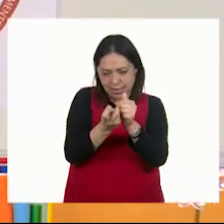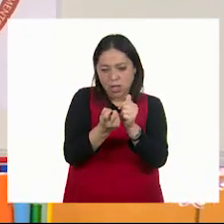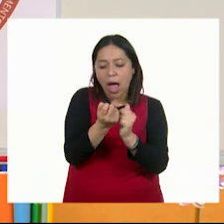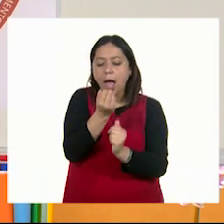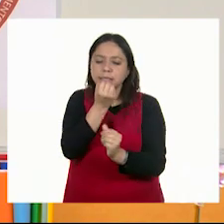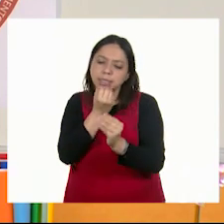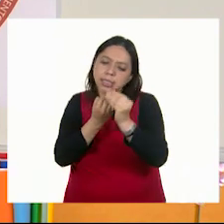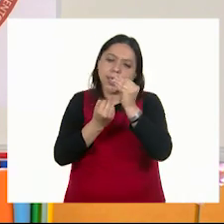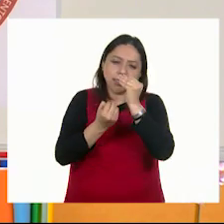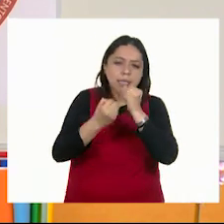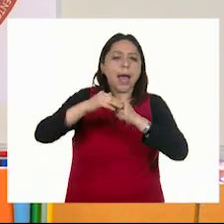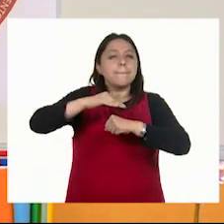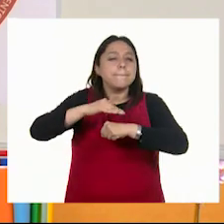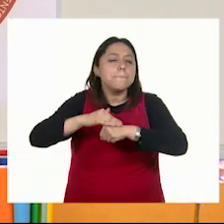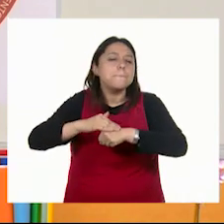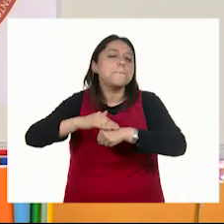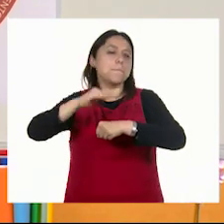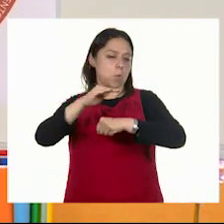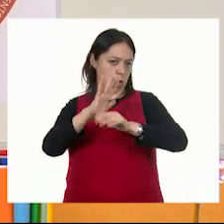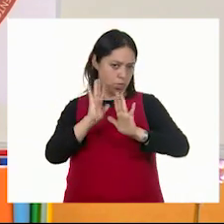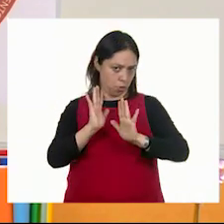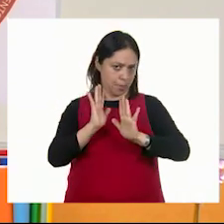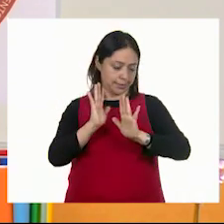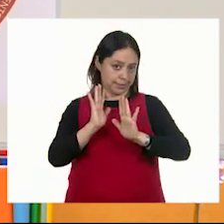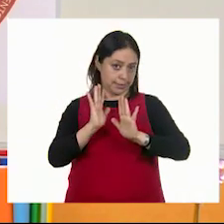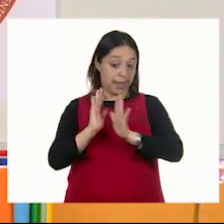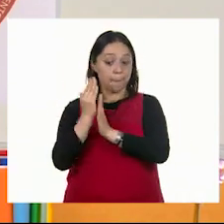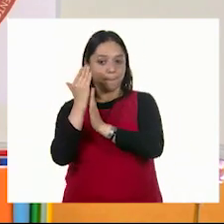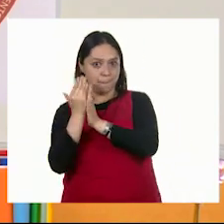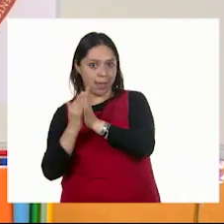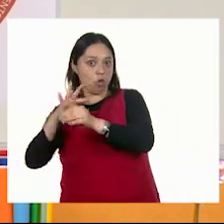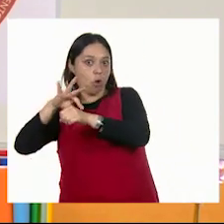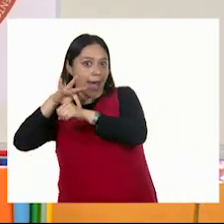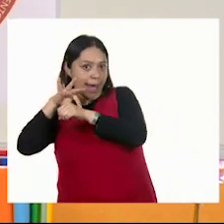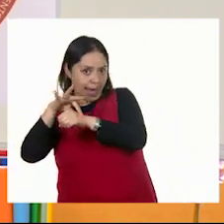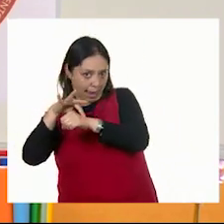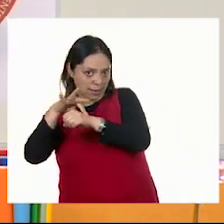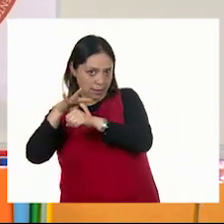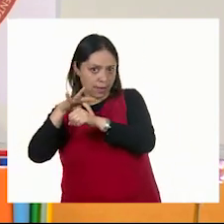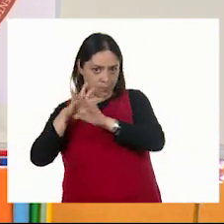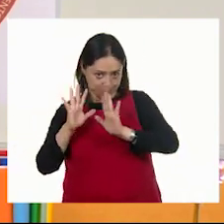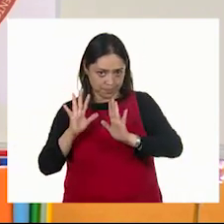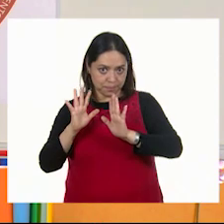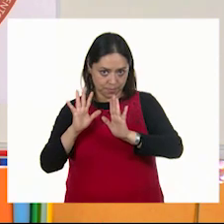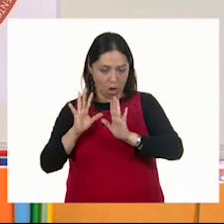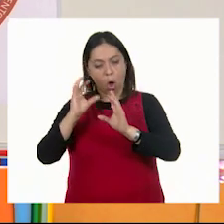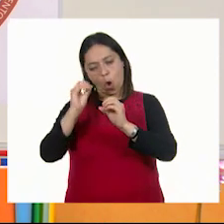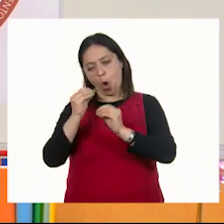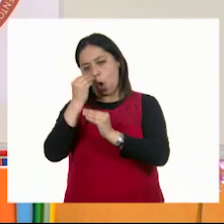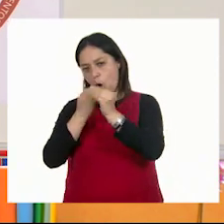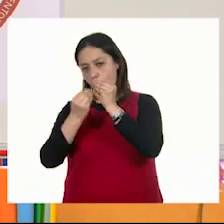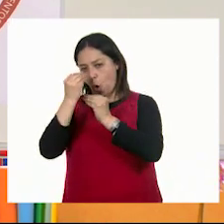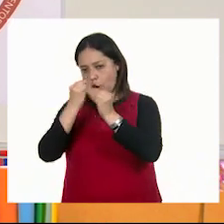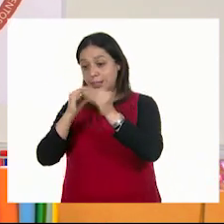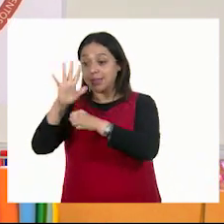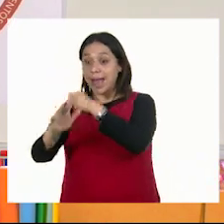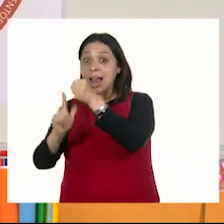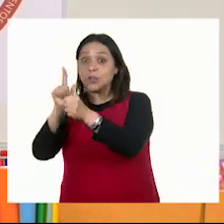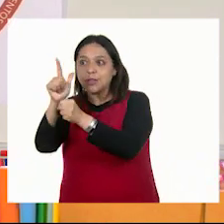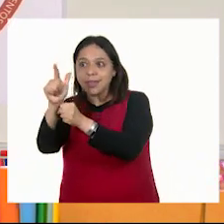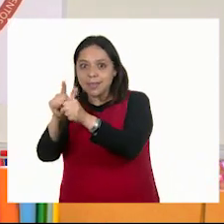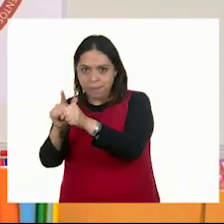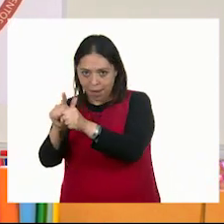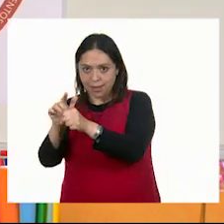más que las carnes y los otros alimentos de origen animal. Si se dan cuenta, el plato nos está